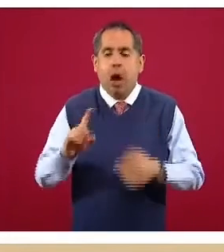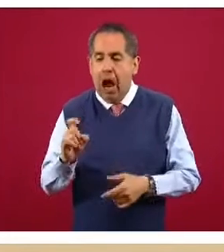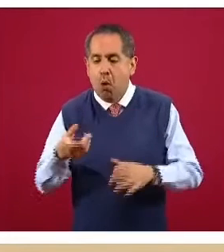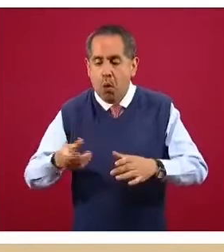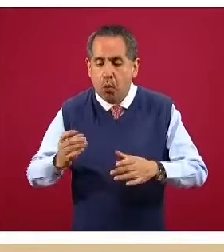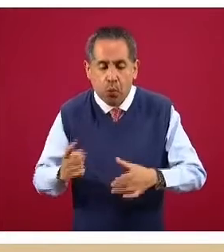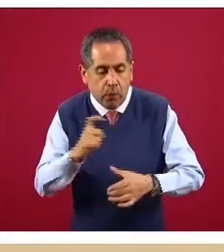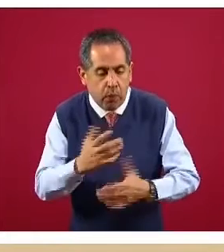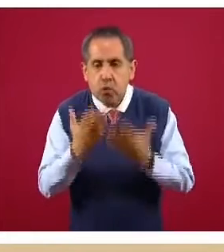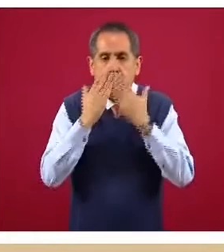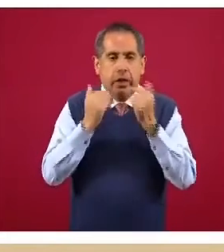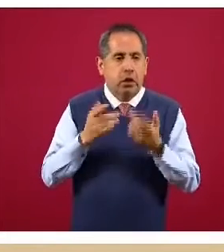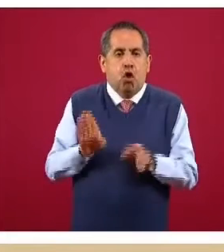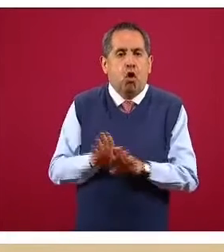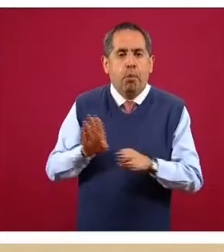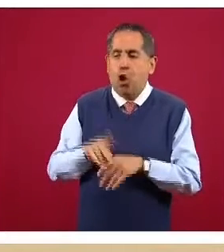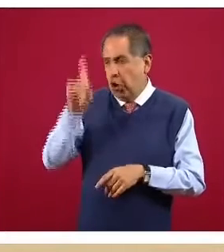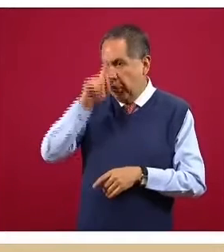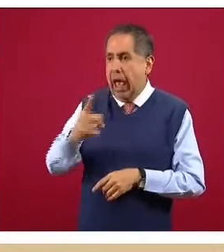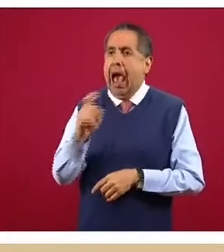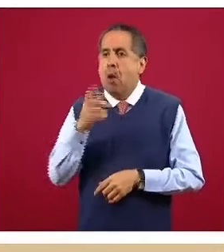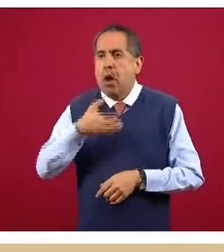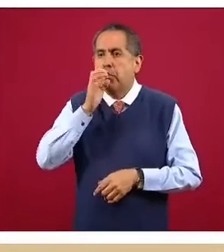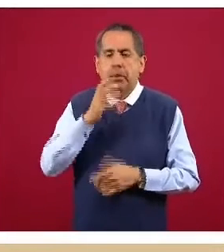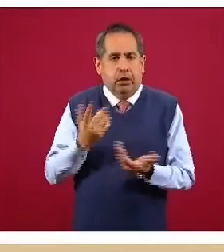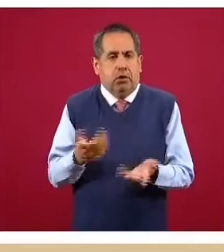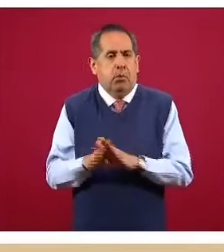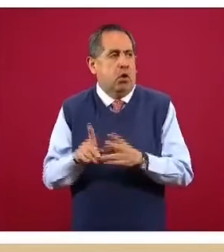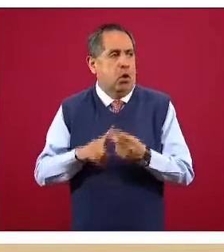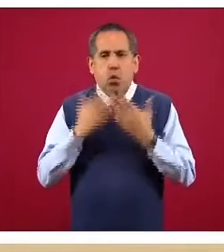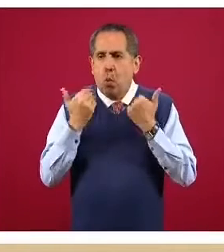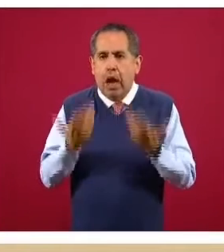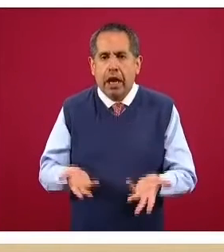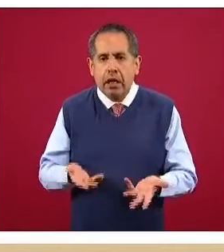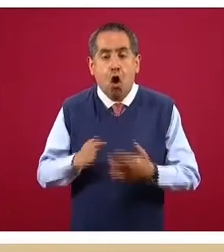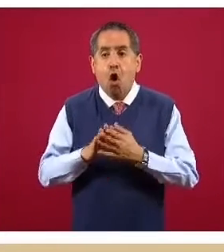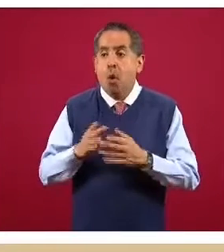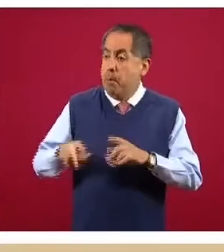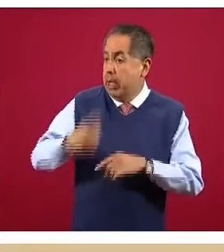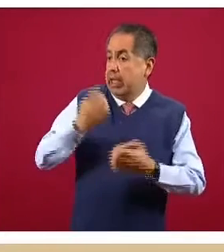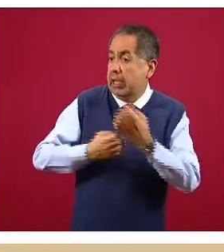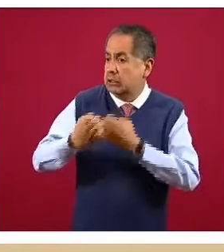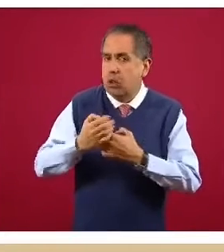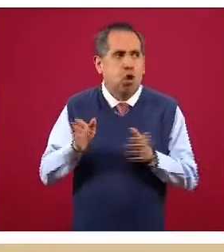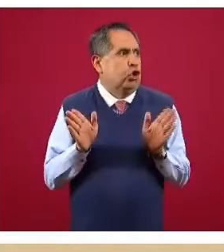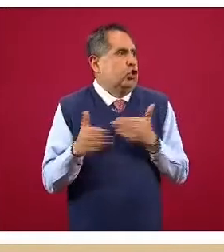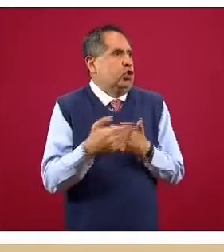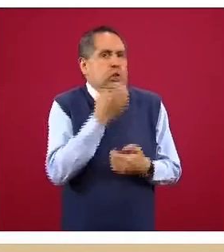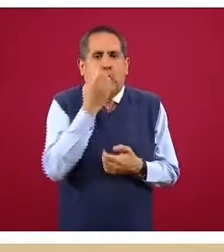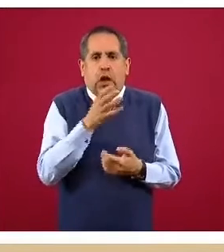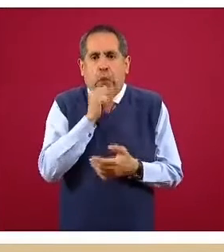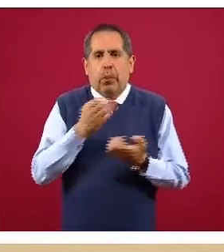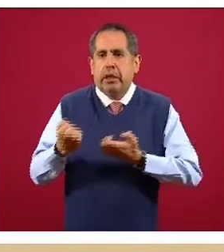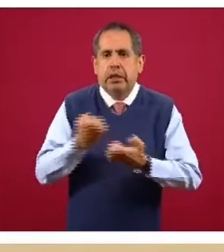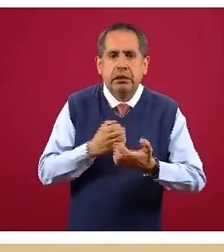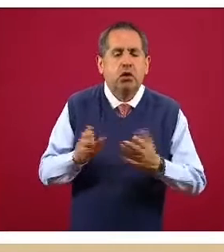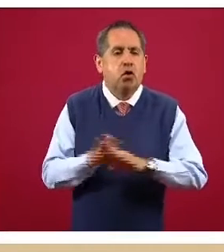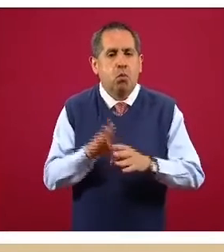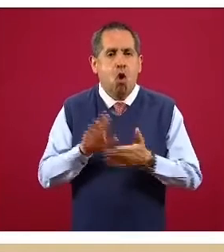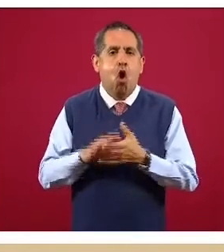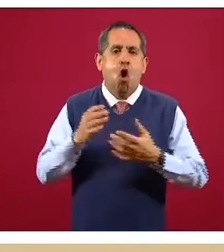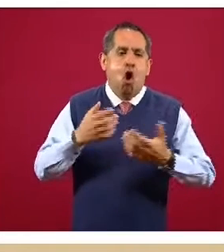hay agua potable, no hay espacios para hacer actividad física. Todavía existe, a pesar de los lineamientos, mucho